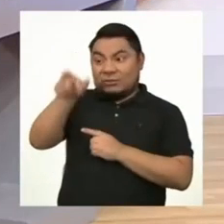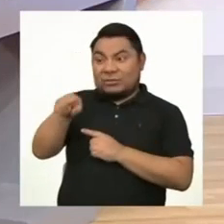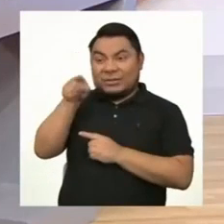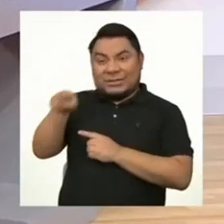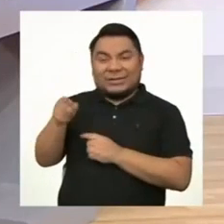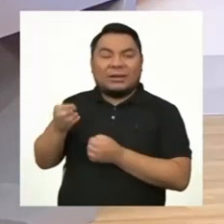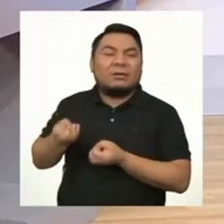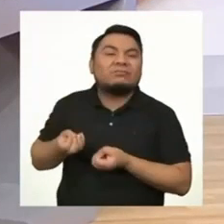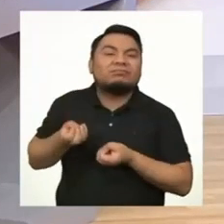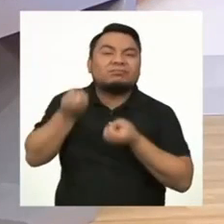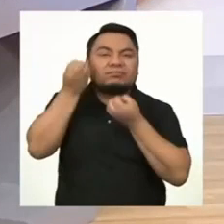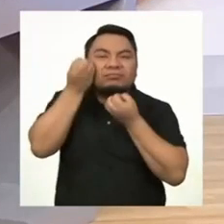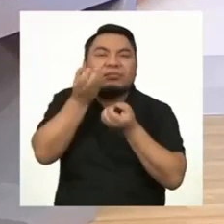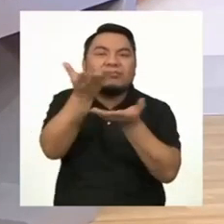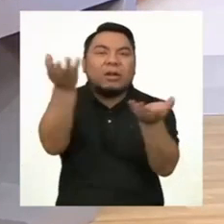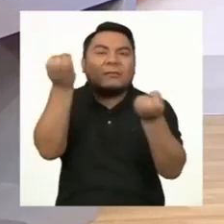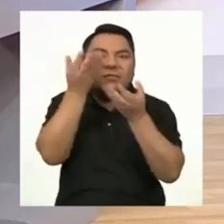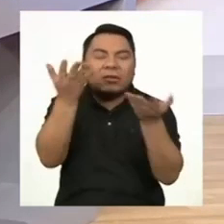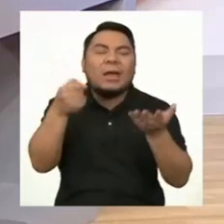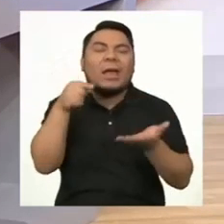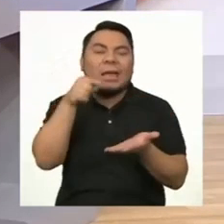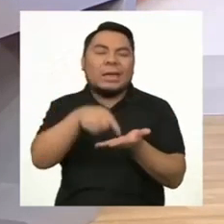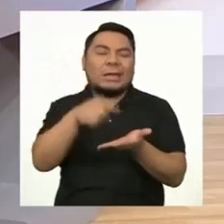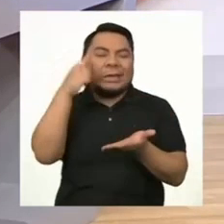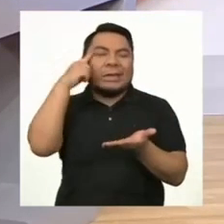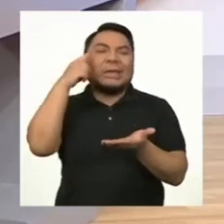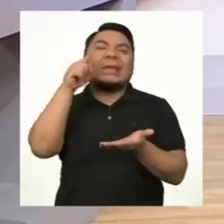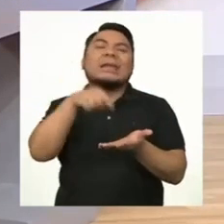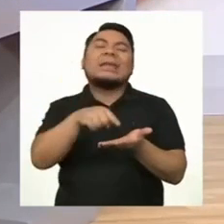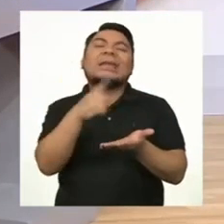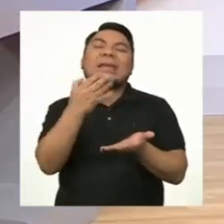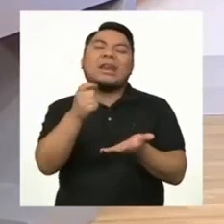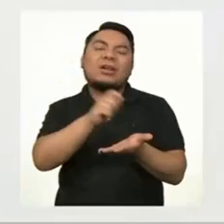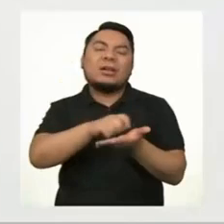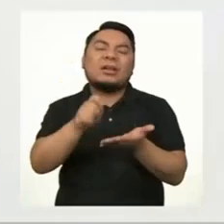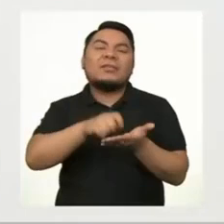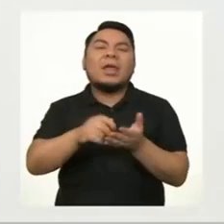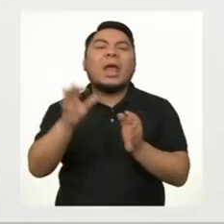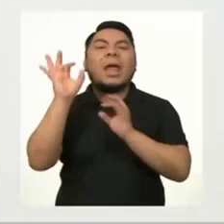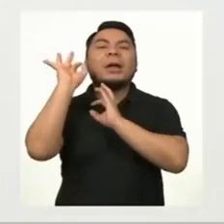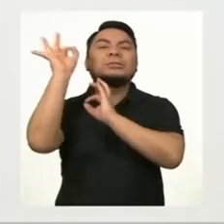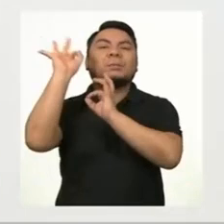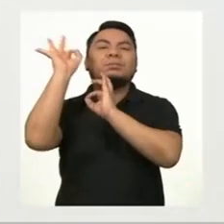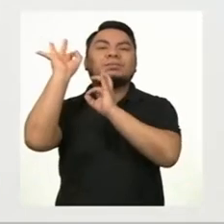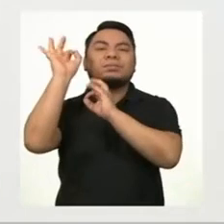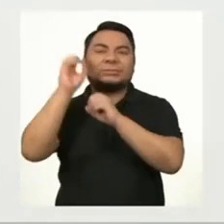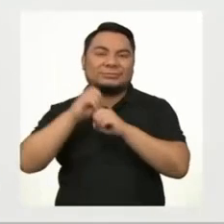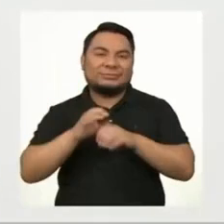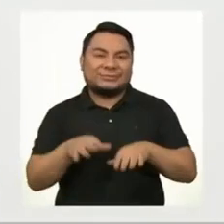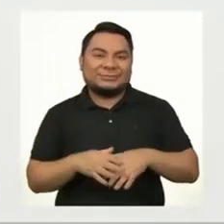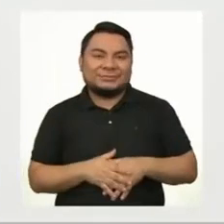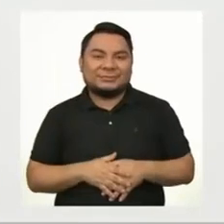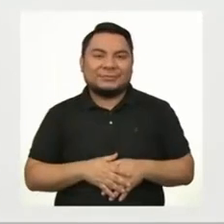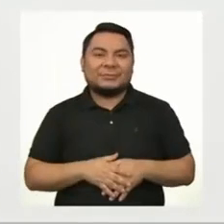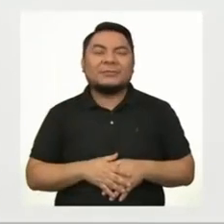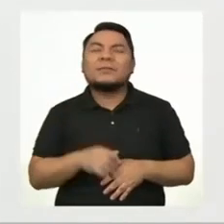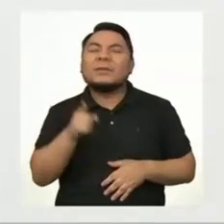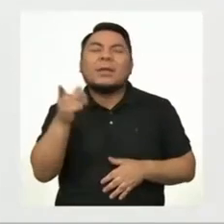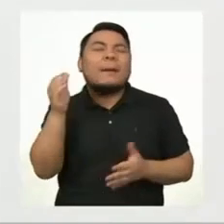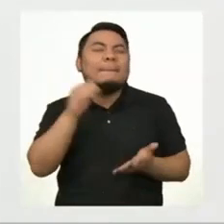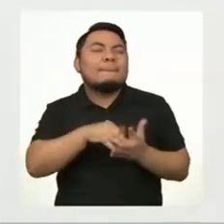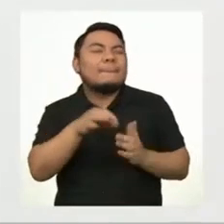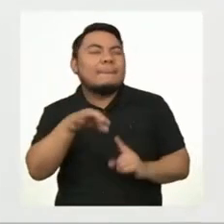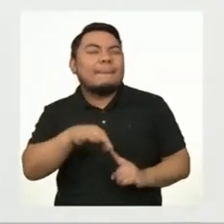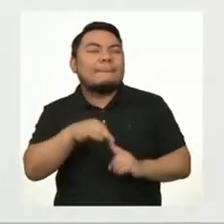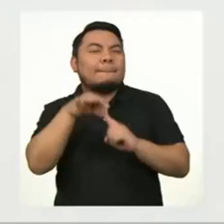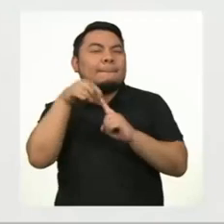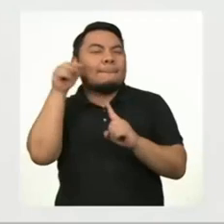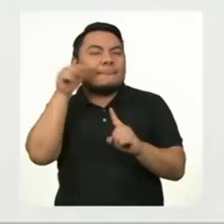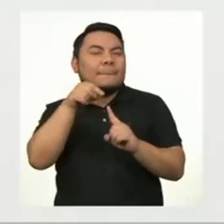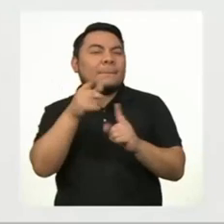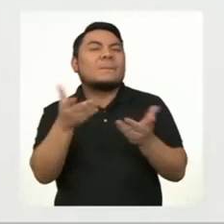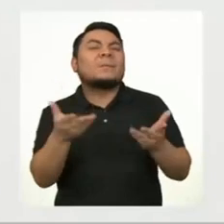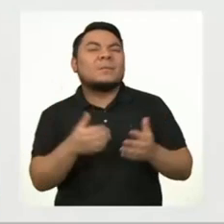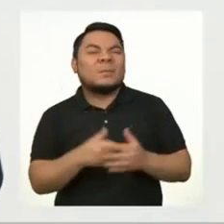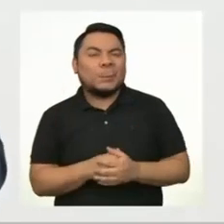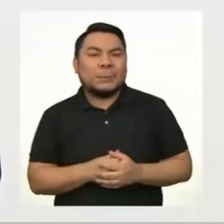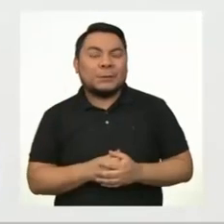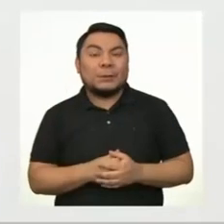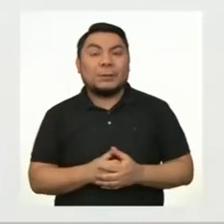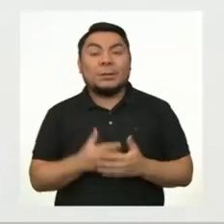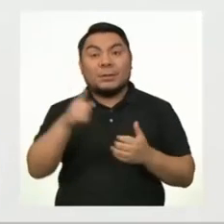transmitir información, creo que se trata de un texto expositivo. Podemos ser aún más específicas y